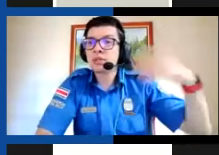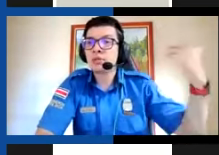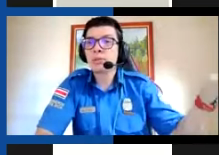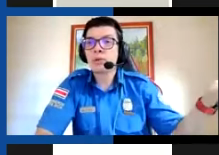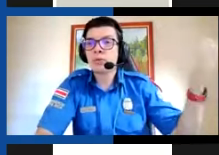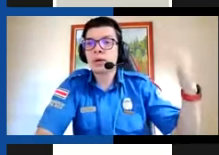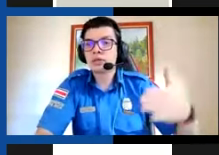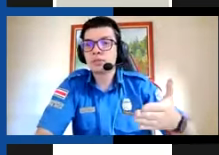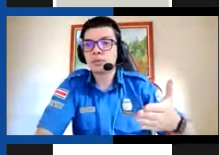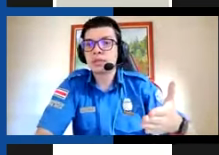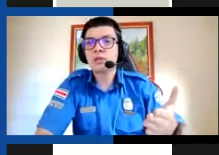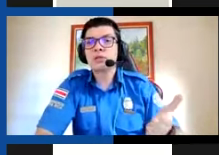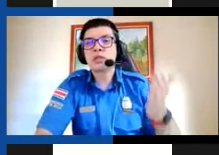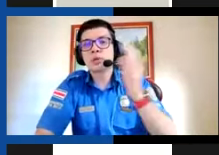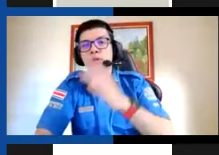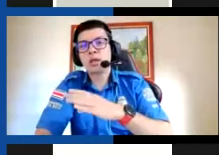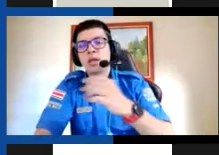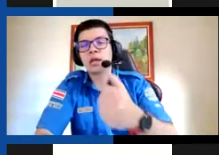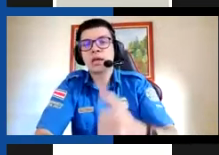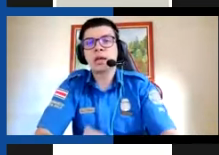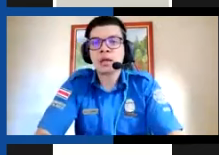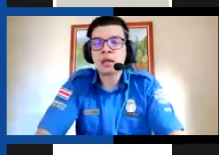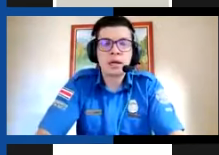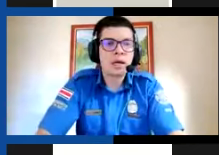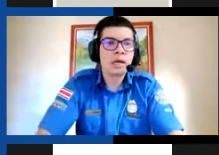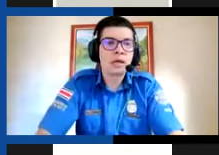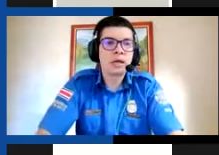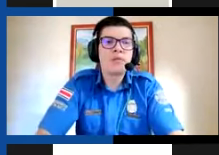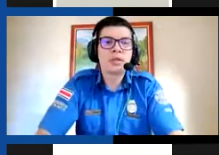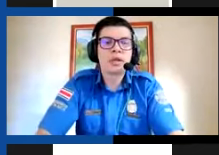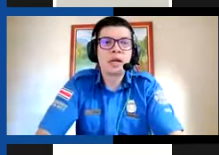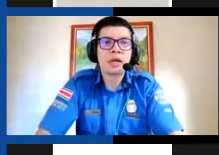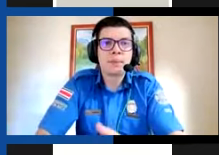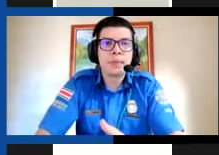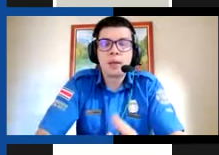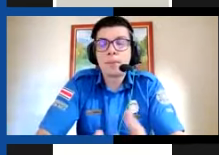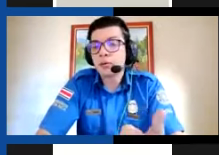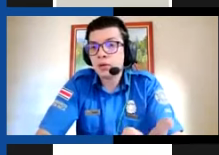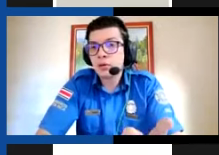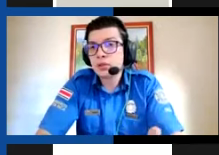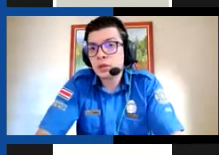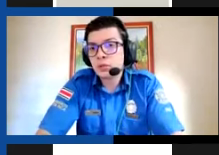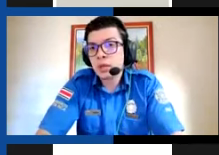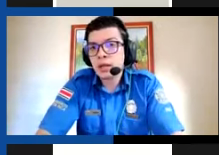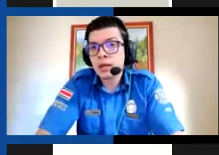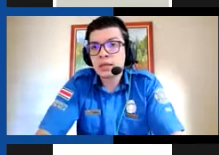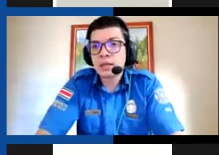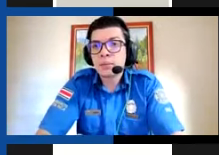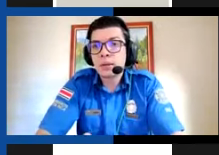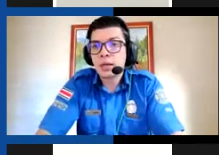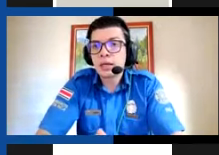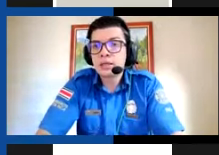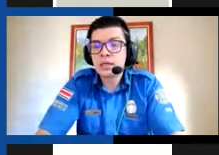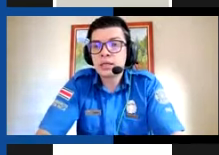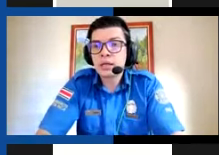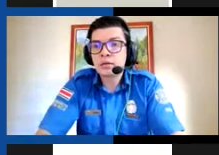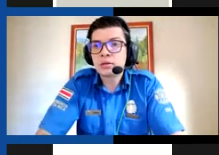al vecino, le preocupa que esos cilindros exploten y lleguen a afectarle a él. Para una condición de una cantidad tan